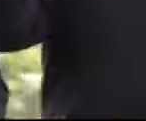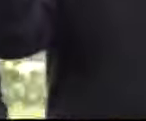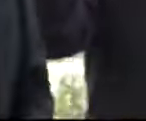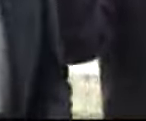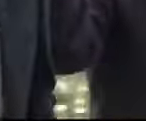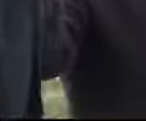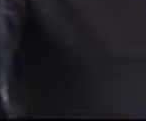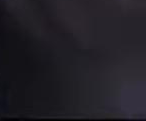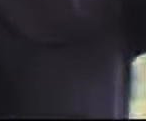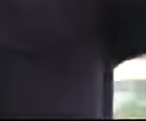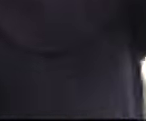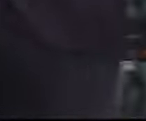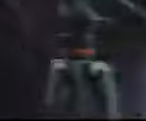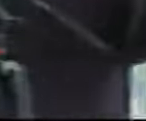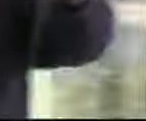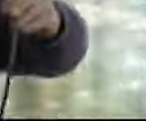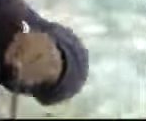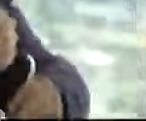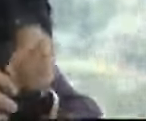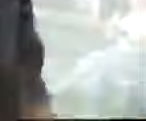Adelante, Pavel.